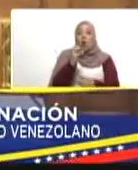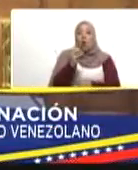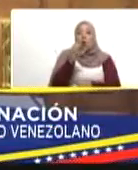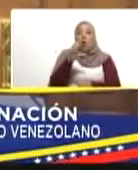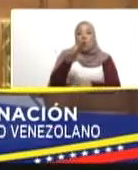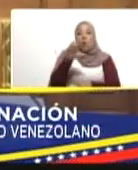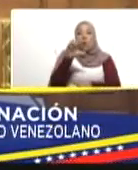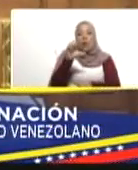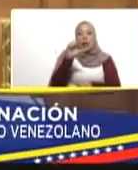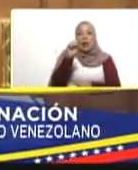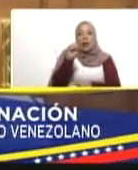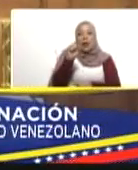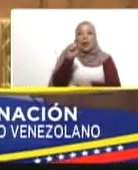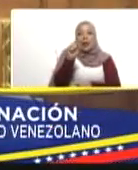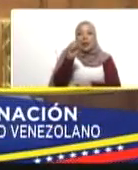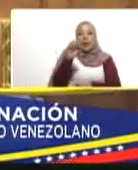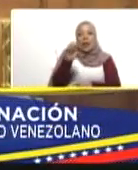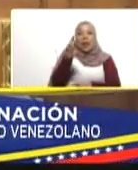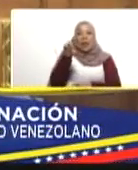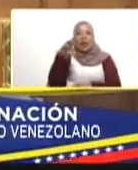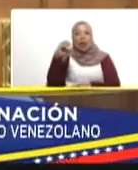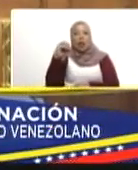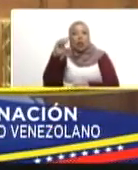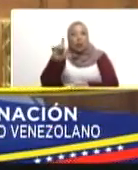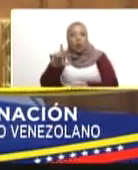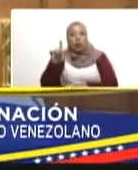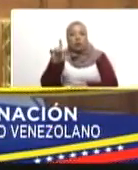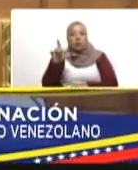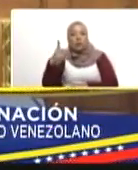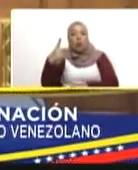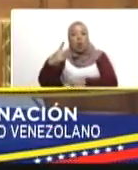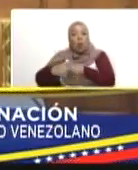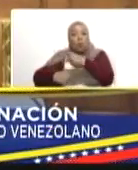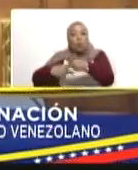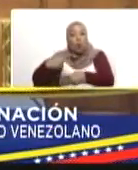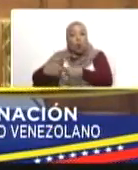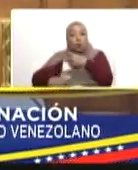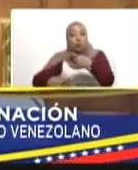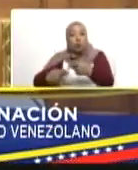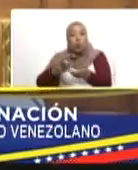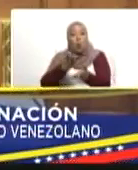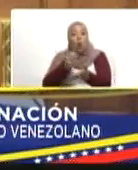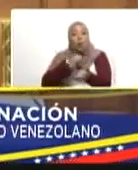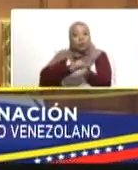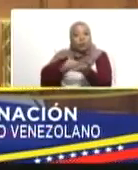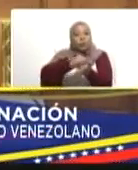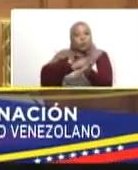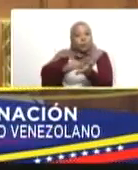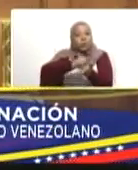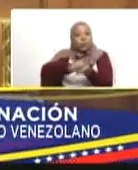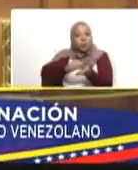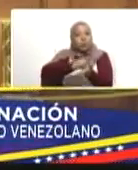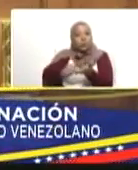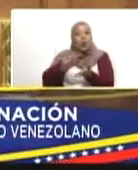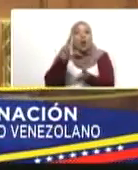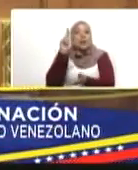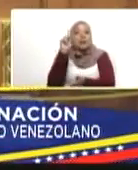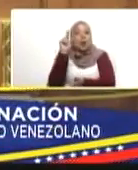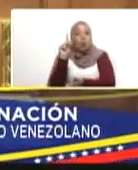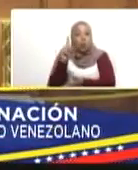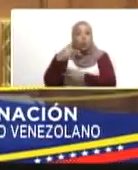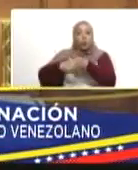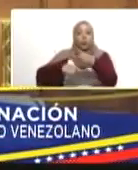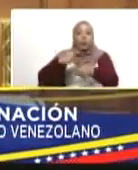rojas per cápita sino en la producción de quesos que hoy por hoy nos convierte en el segundo